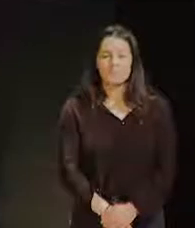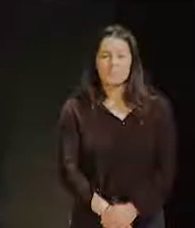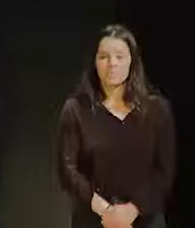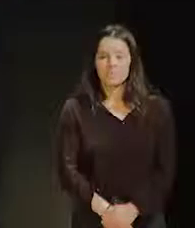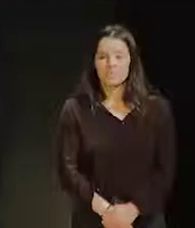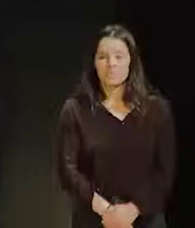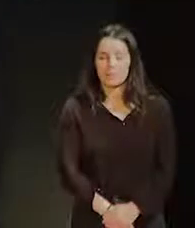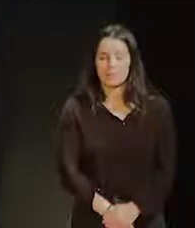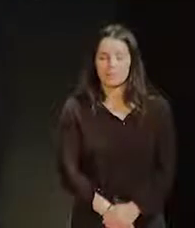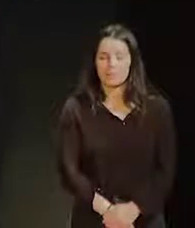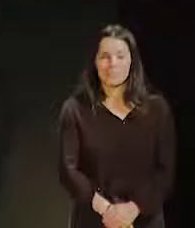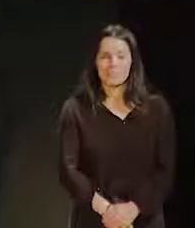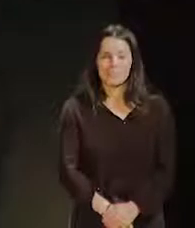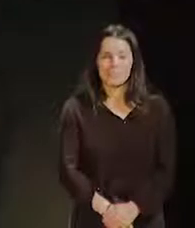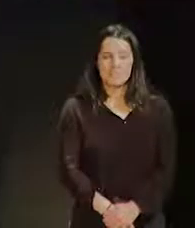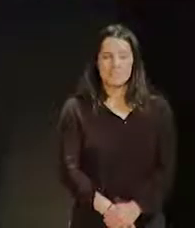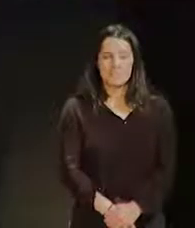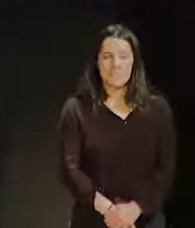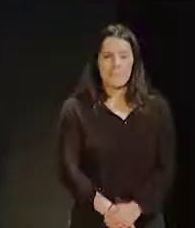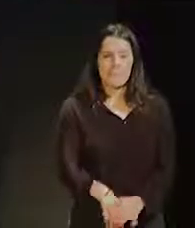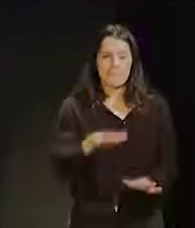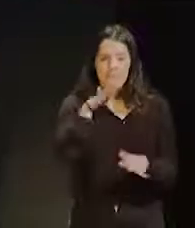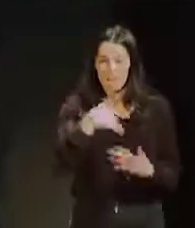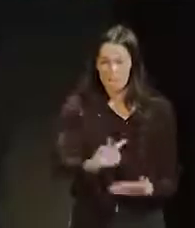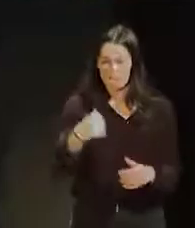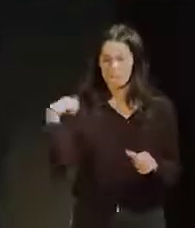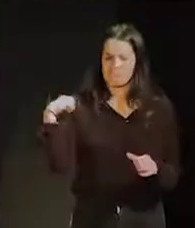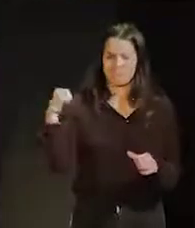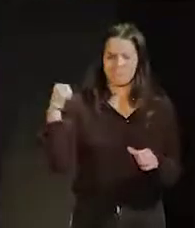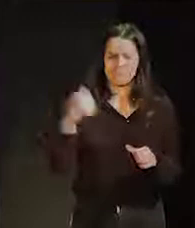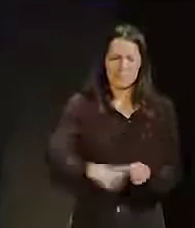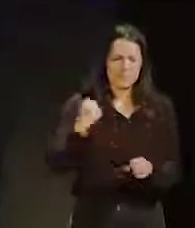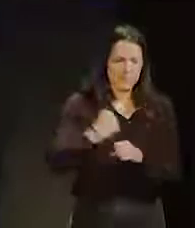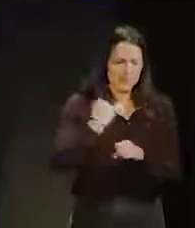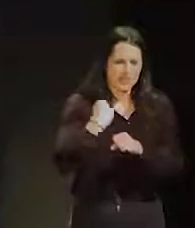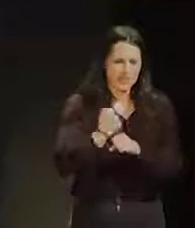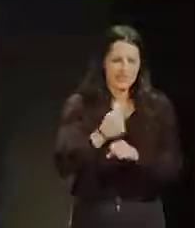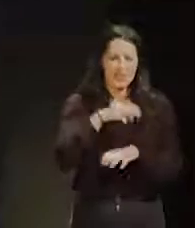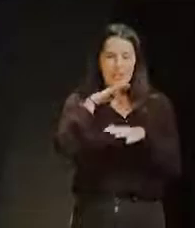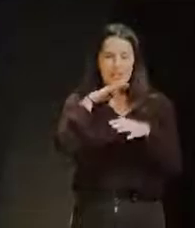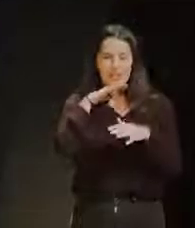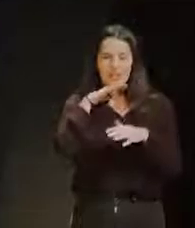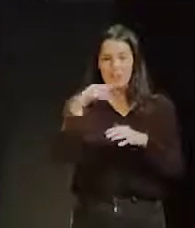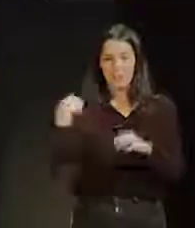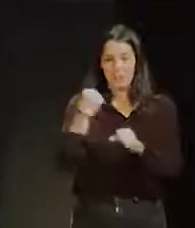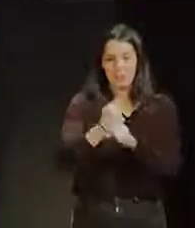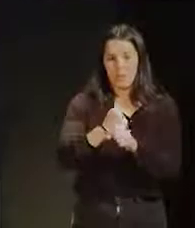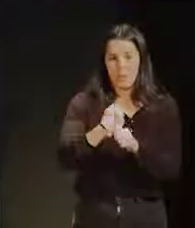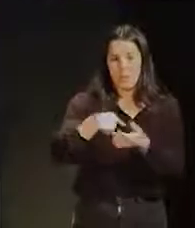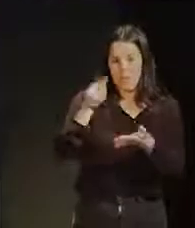allora, en este momento, después de muchísimos años de trabajo como autora, como